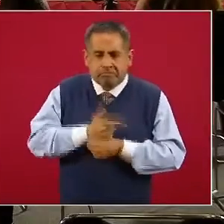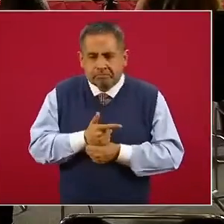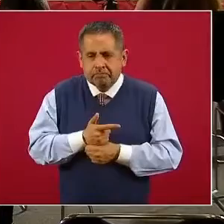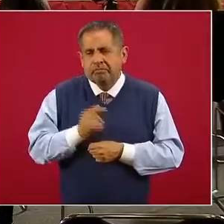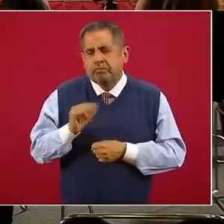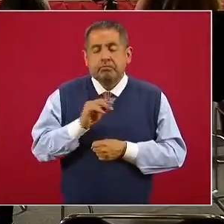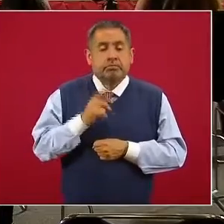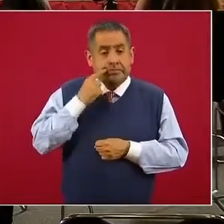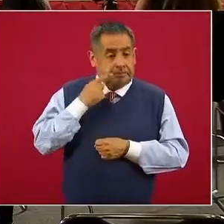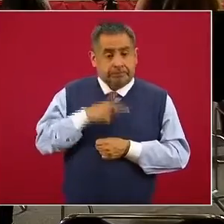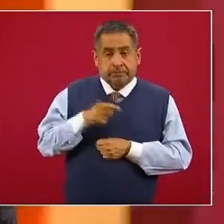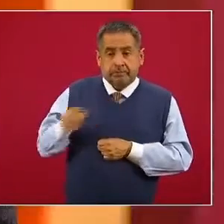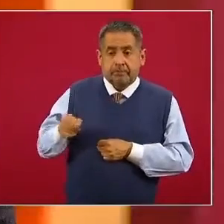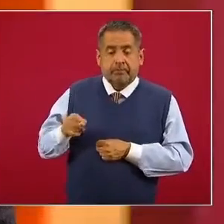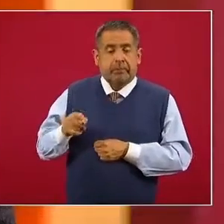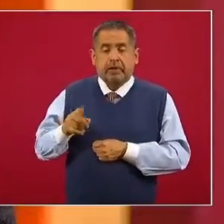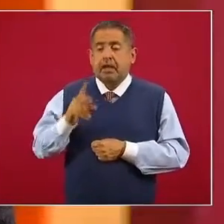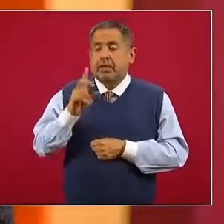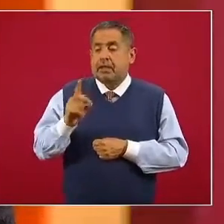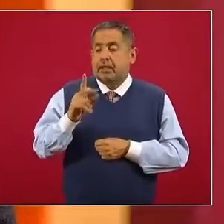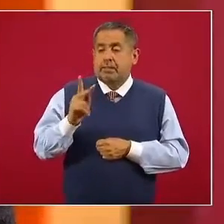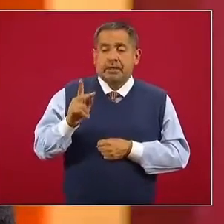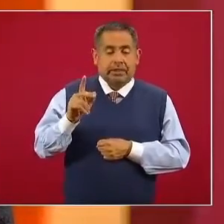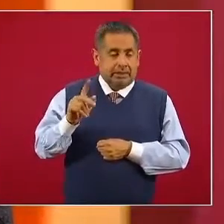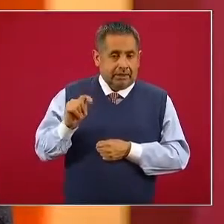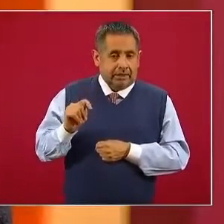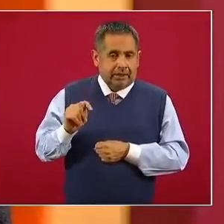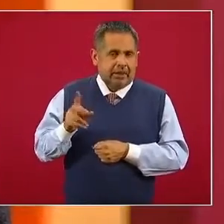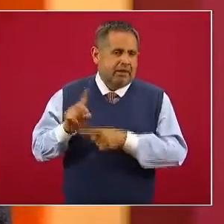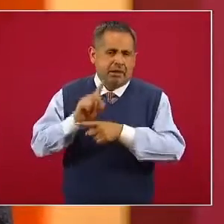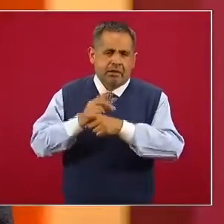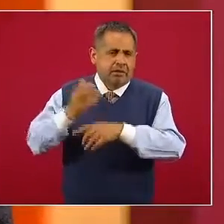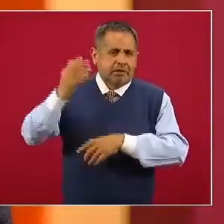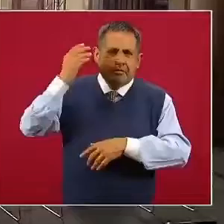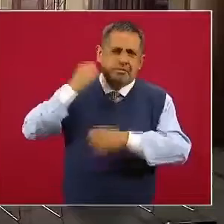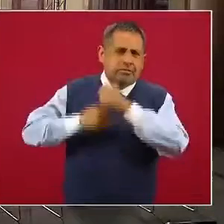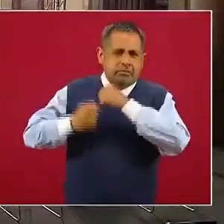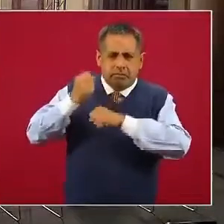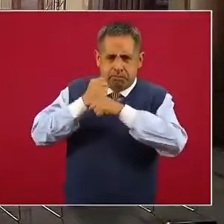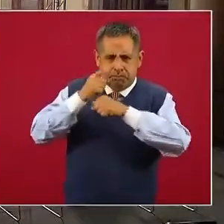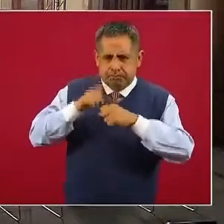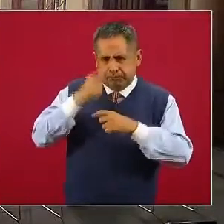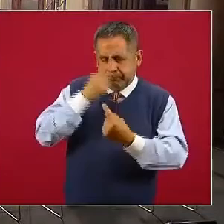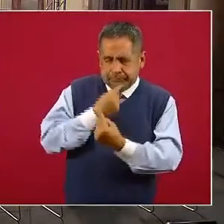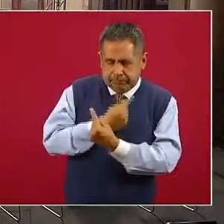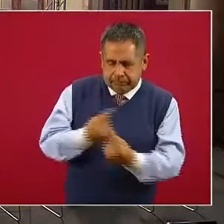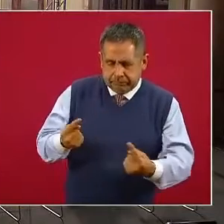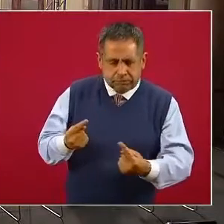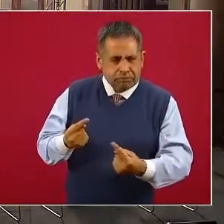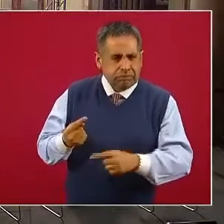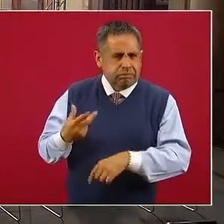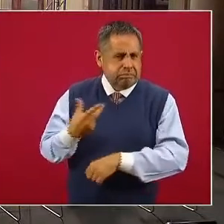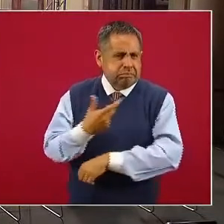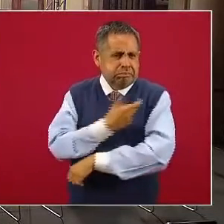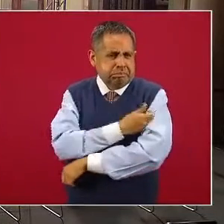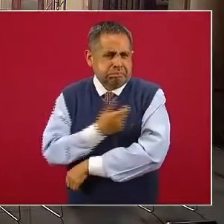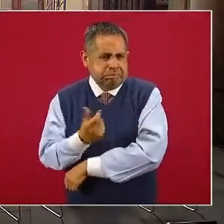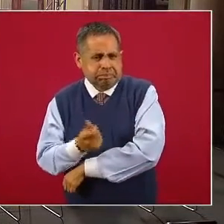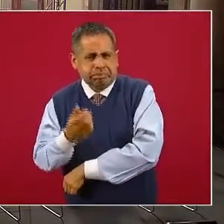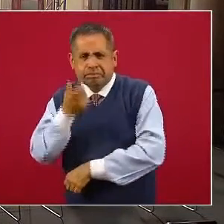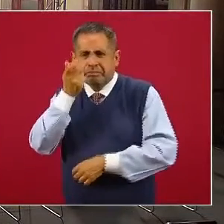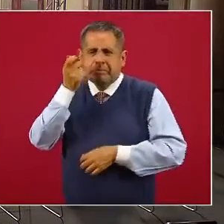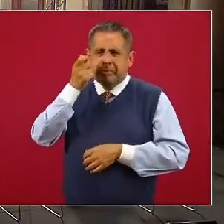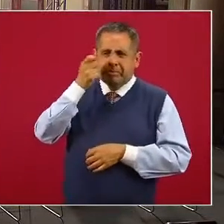identifica que la vacuna DPT, esta es una vacuna que se usa desde hace décadas en la infancia, es la vacuna contra